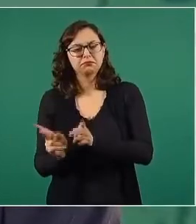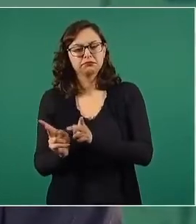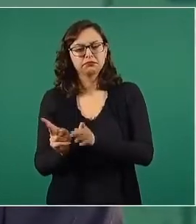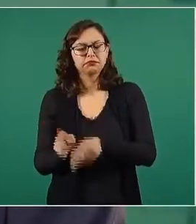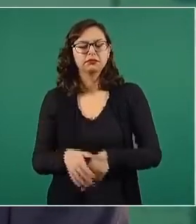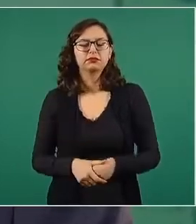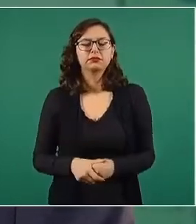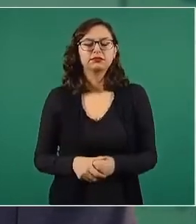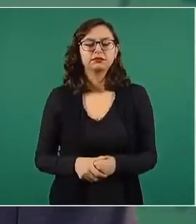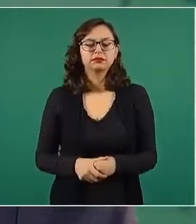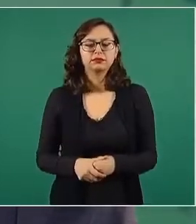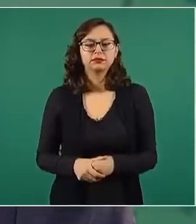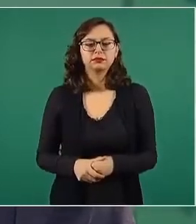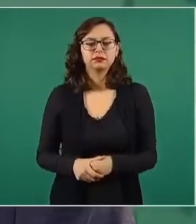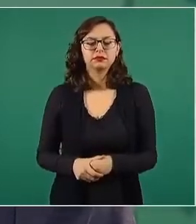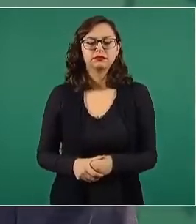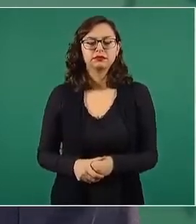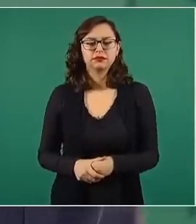Y